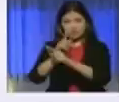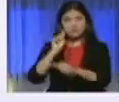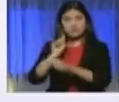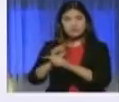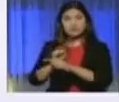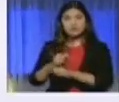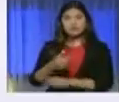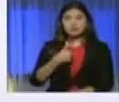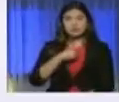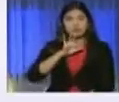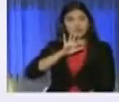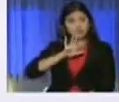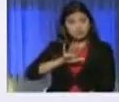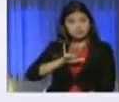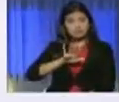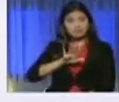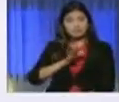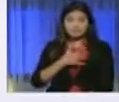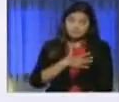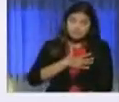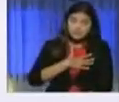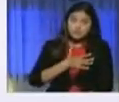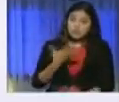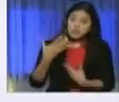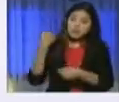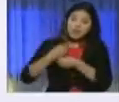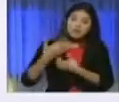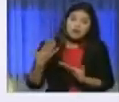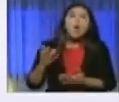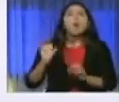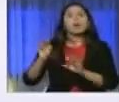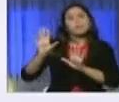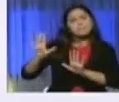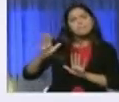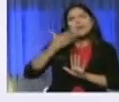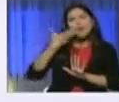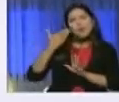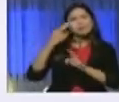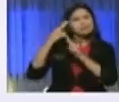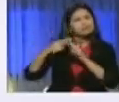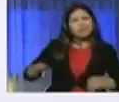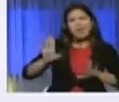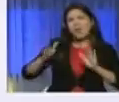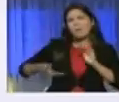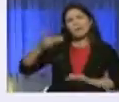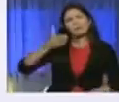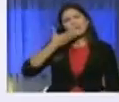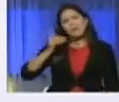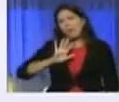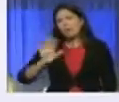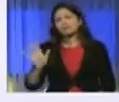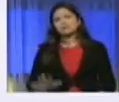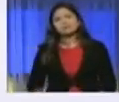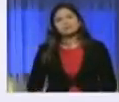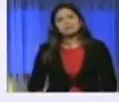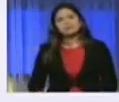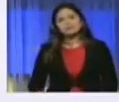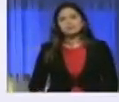yo, como compañero de trabajo, y le digo, bueno, vamos a hacer una cosa, eliminamos el aumento, pues, mejor.